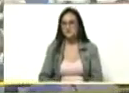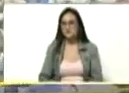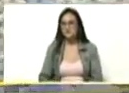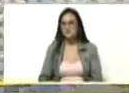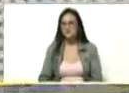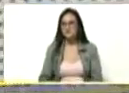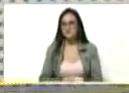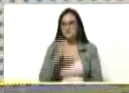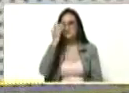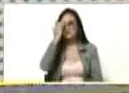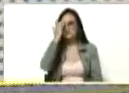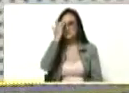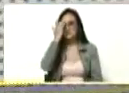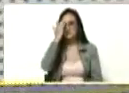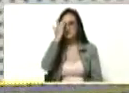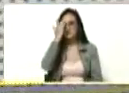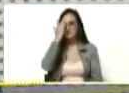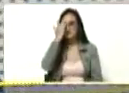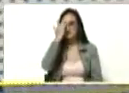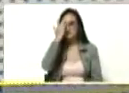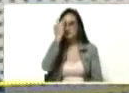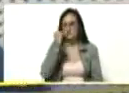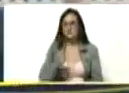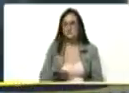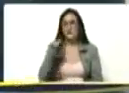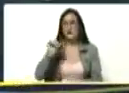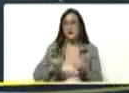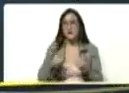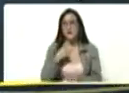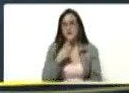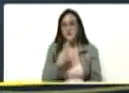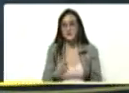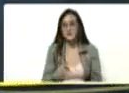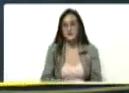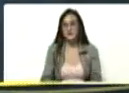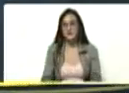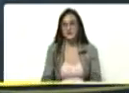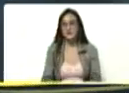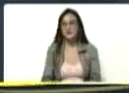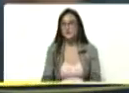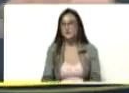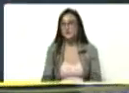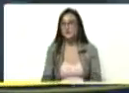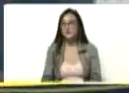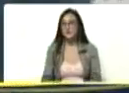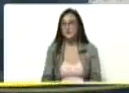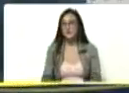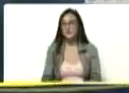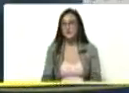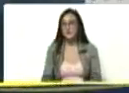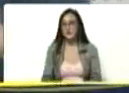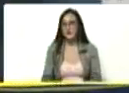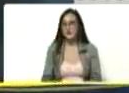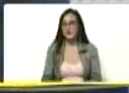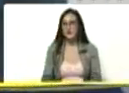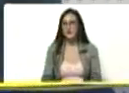Son de los que me están diciendo, yo hice, sino que dicen, yo estoy